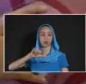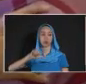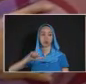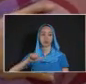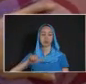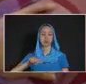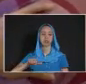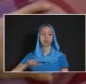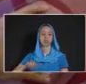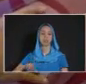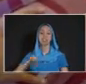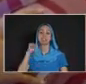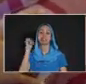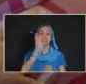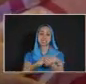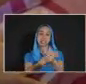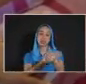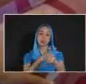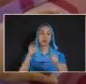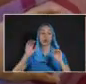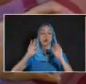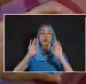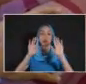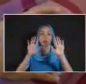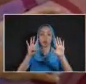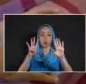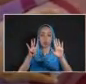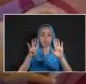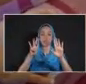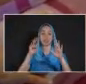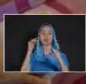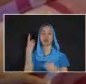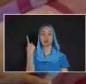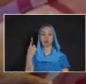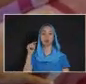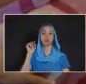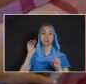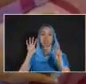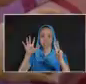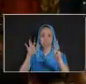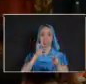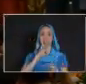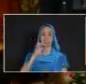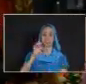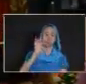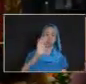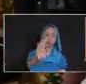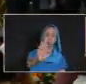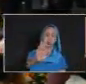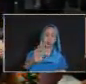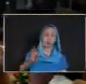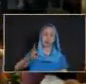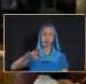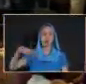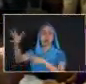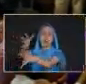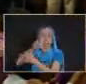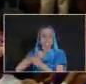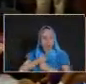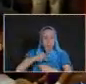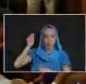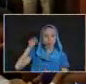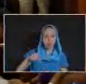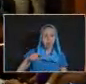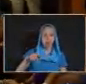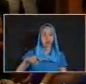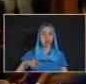Salmo 91:7 es tuyo, dígale, es tuyo, ese salmo es tuyo. Nos lo apropiamos hoy en el nombre de